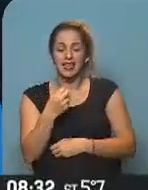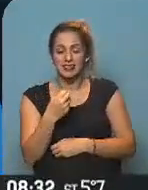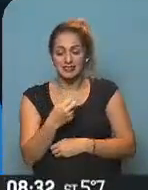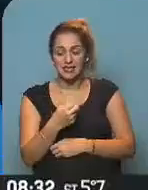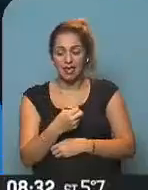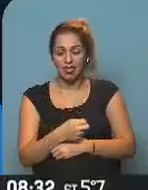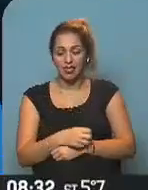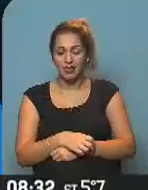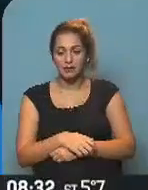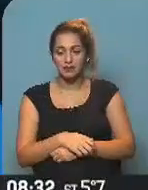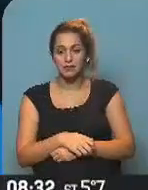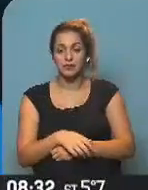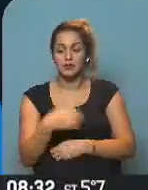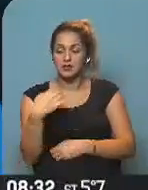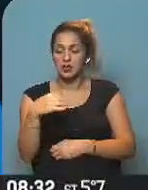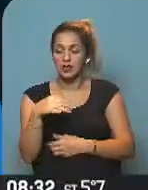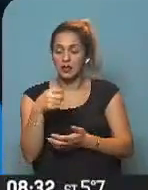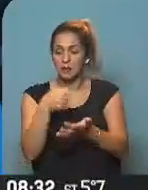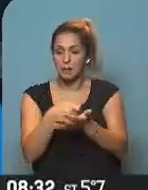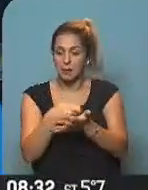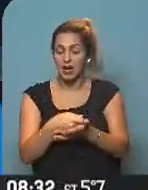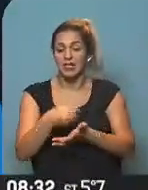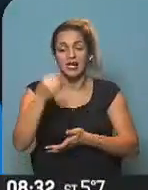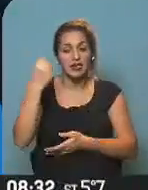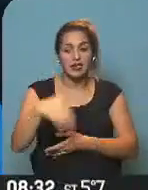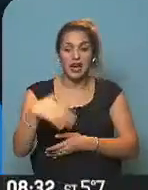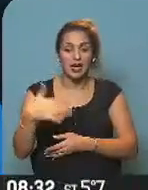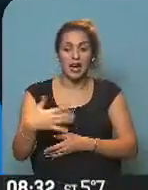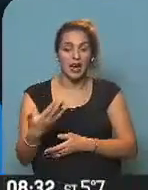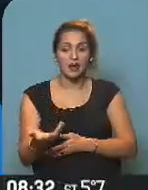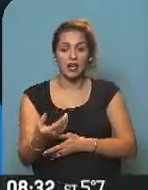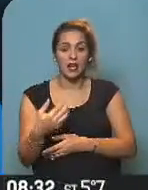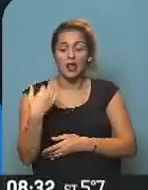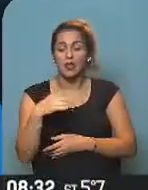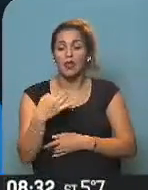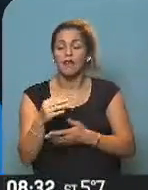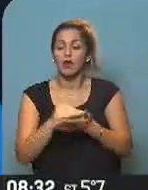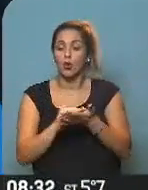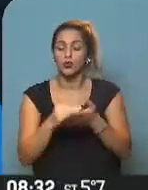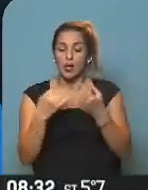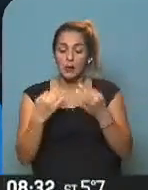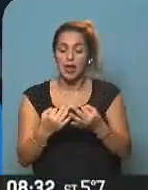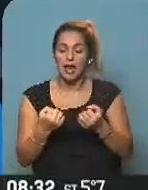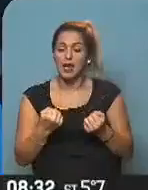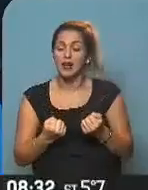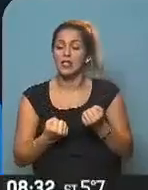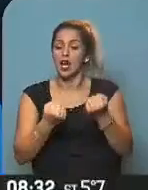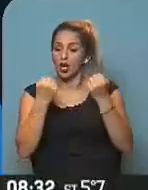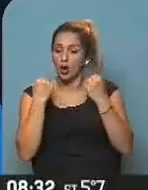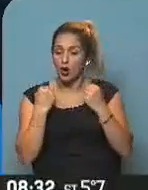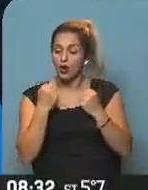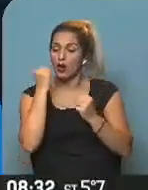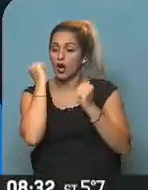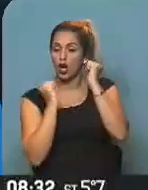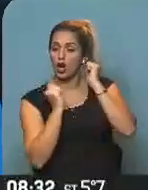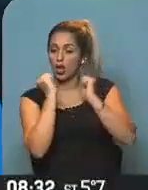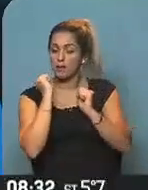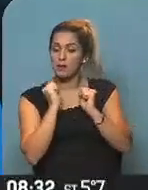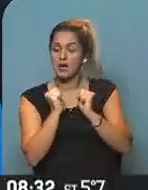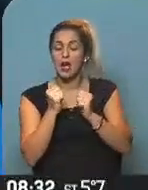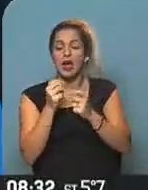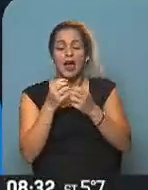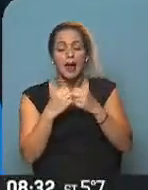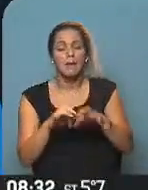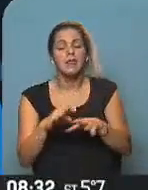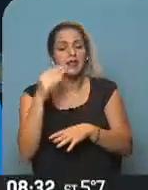eléctrica hay que pagarla. Es cara, hay que hacer buen uso de ella, ahorrar en cuanto se pueda, ¿no es cierto? Que ese ahorro comienza en la conciencia